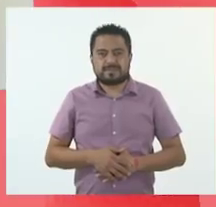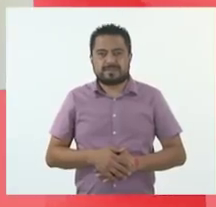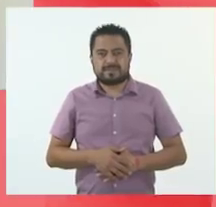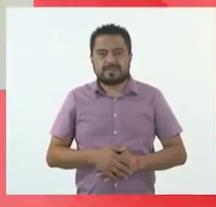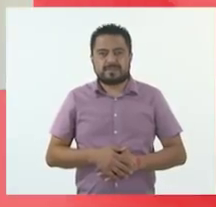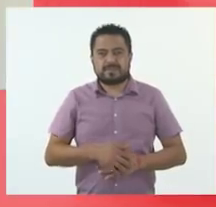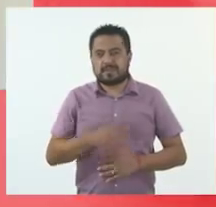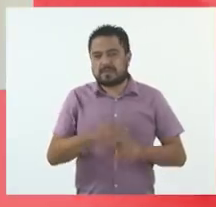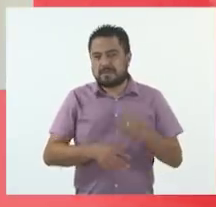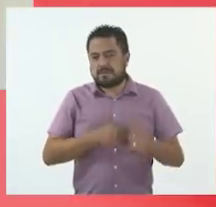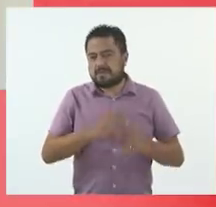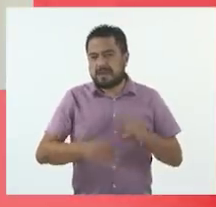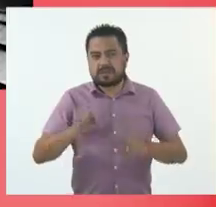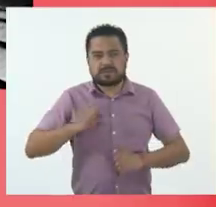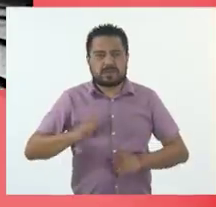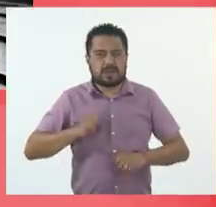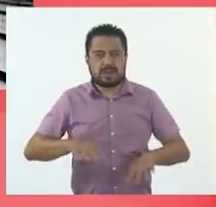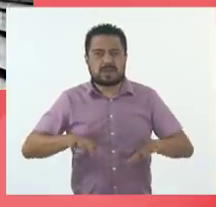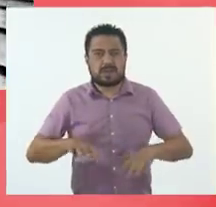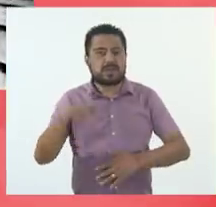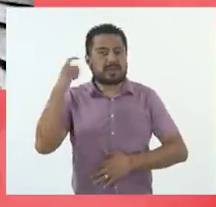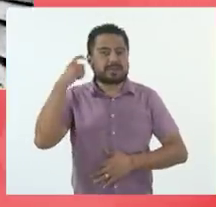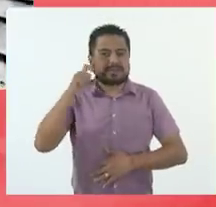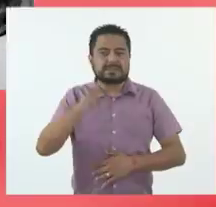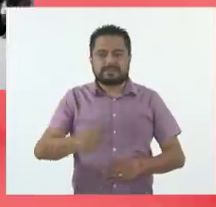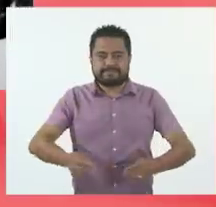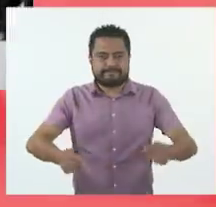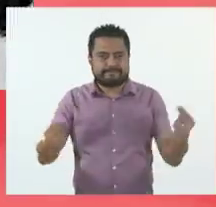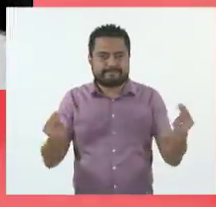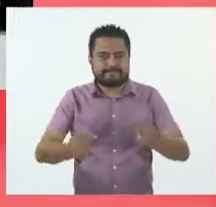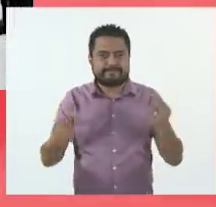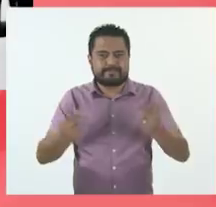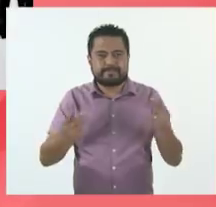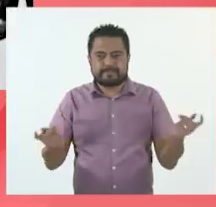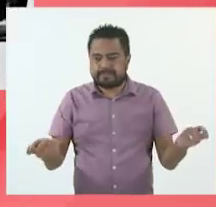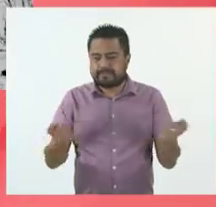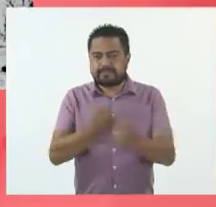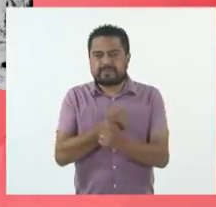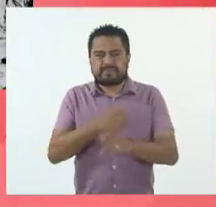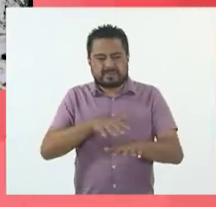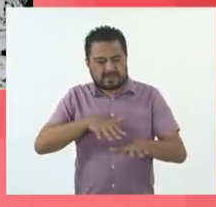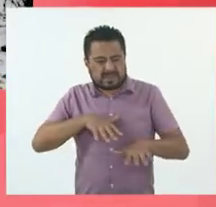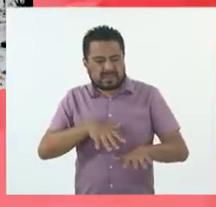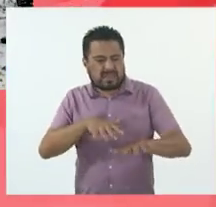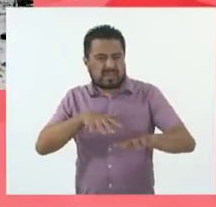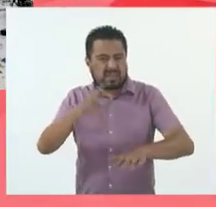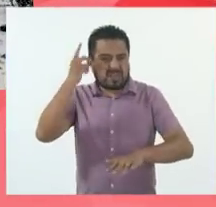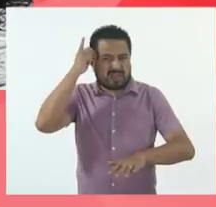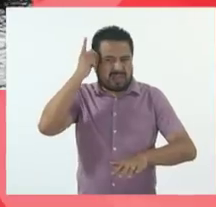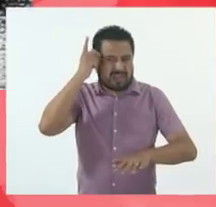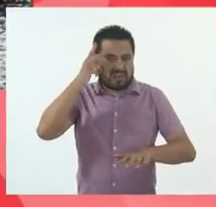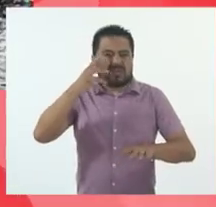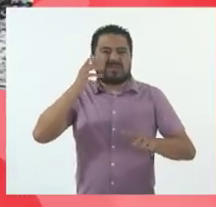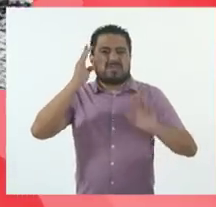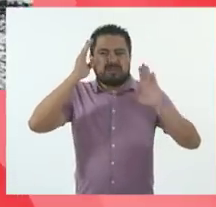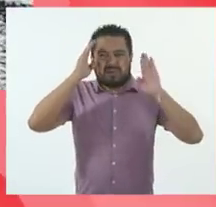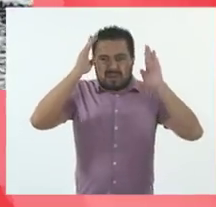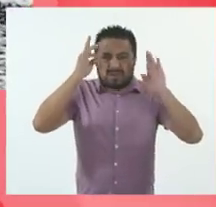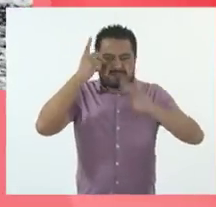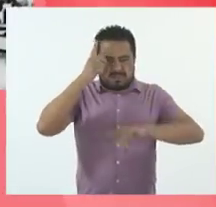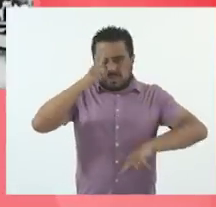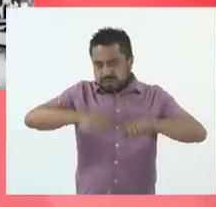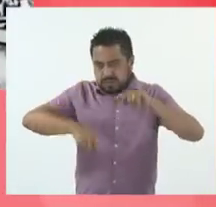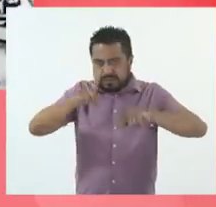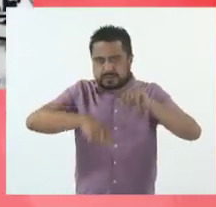Desde finales del siglo XIX, Querétaro necesitaba sustituir el tráfico de carretas, carruajes, burros y